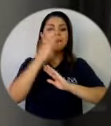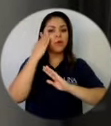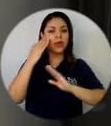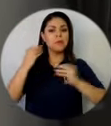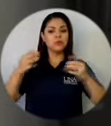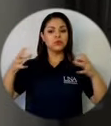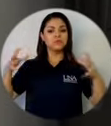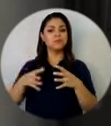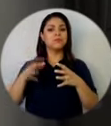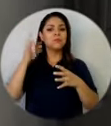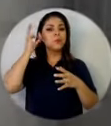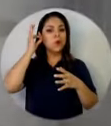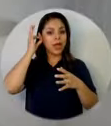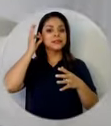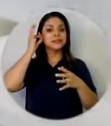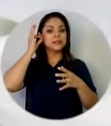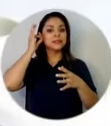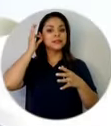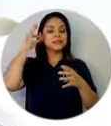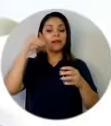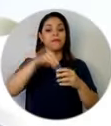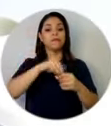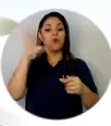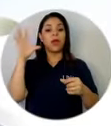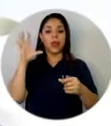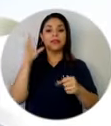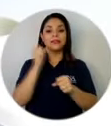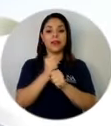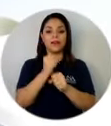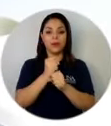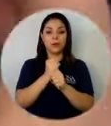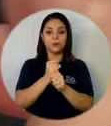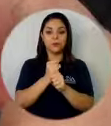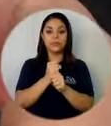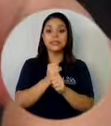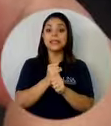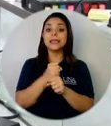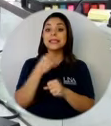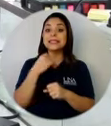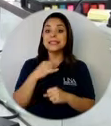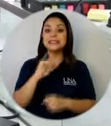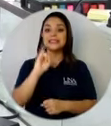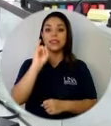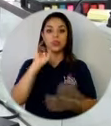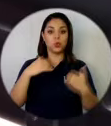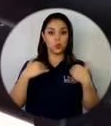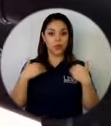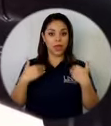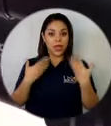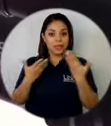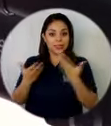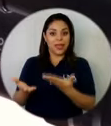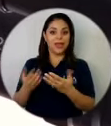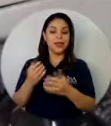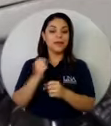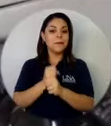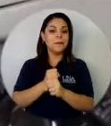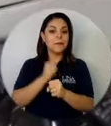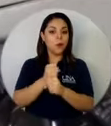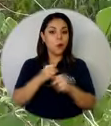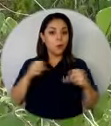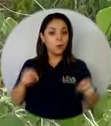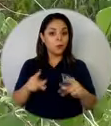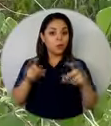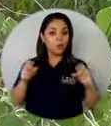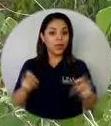de mujeres que están fuera del mercado de trabajo y que podrían, si se les generan empleos y